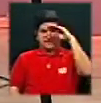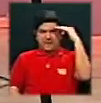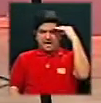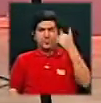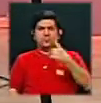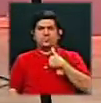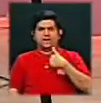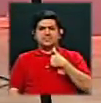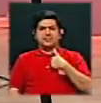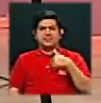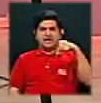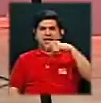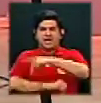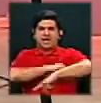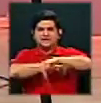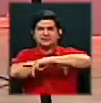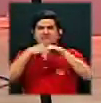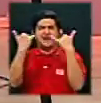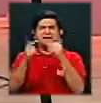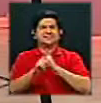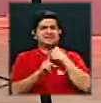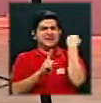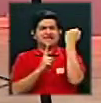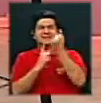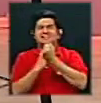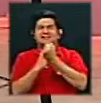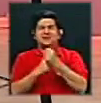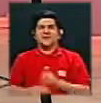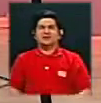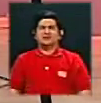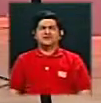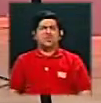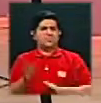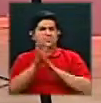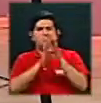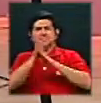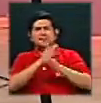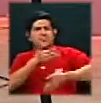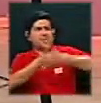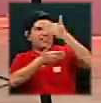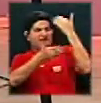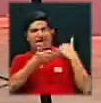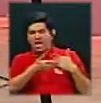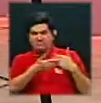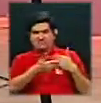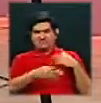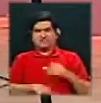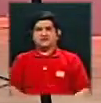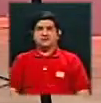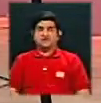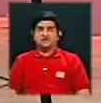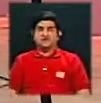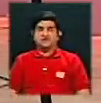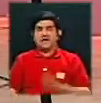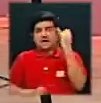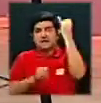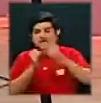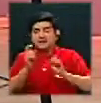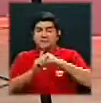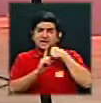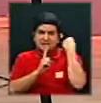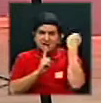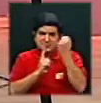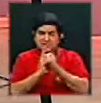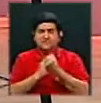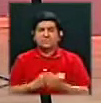recibe al país ya con unas condiciones que venían desarrollándose de bastante atrás, que termina causando esta situación